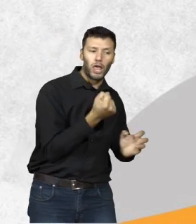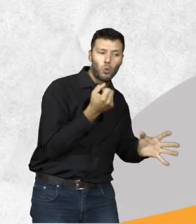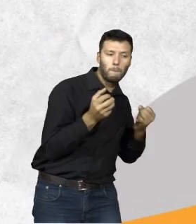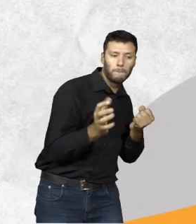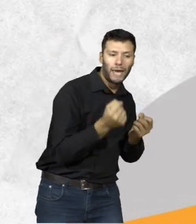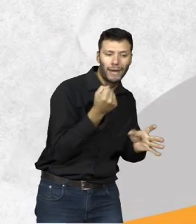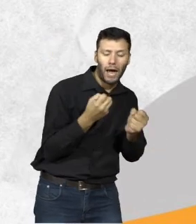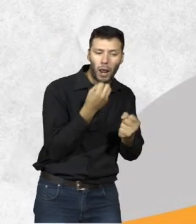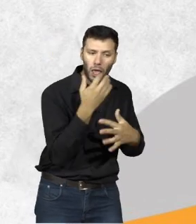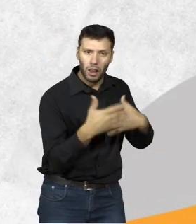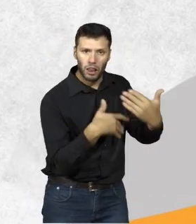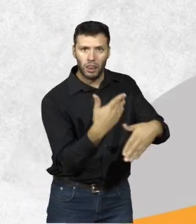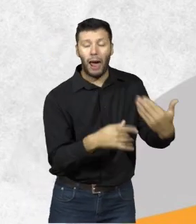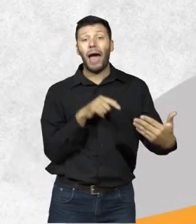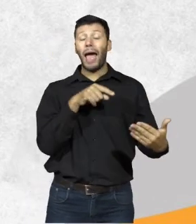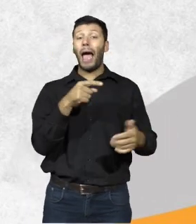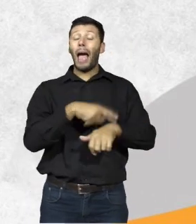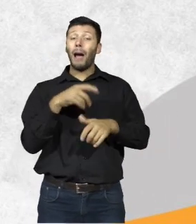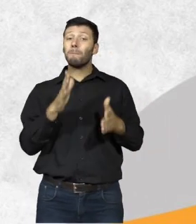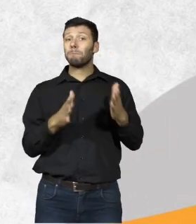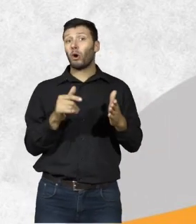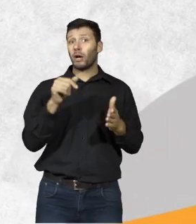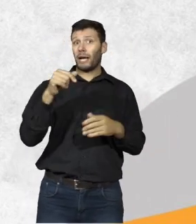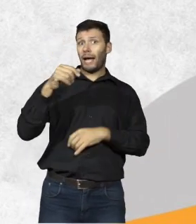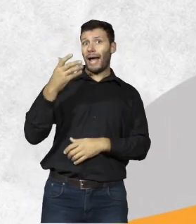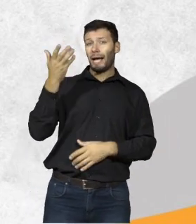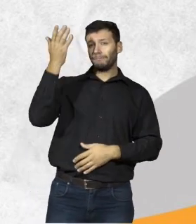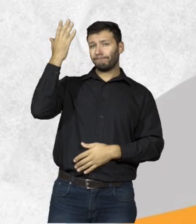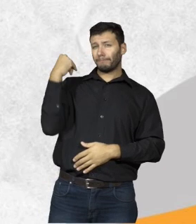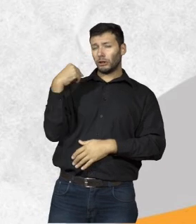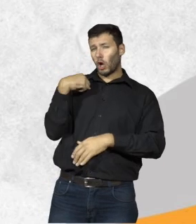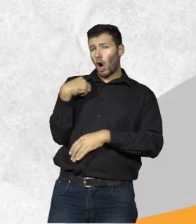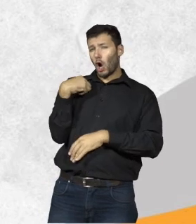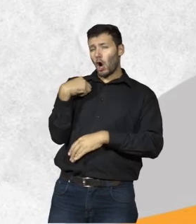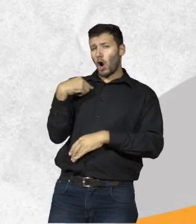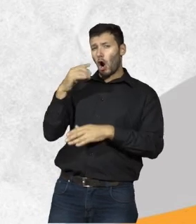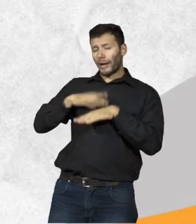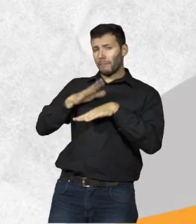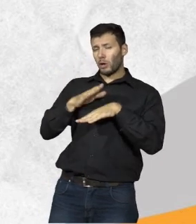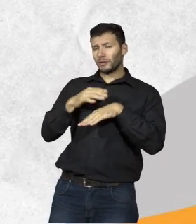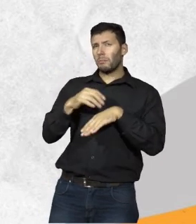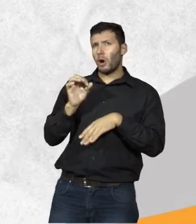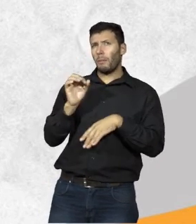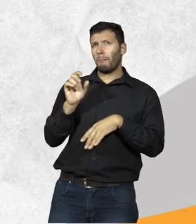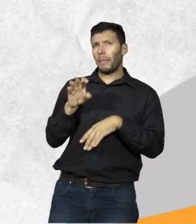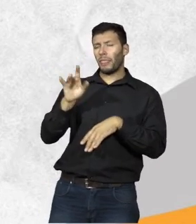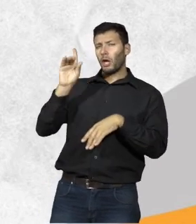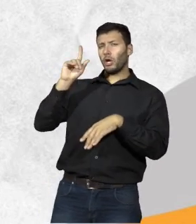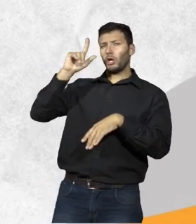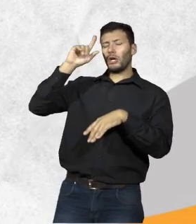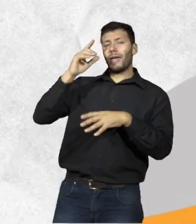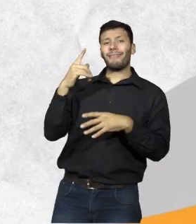ambiente. En esa época todavía la dirección en la que yo estoy a cargo se llamaba Dirección de